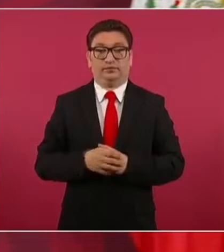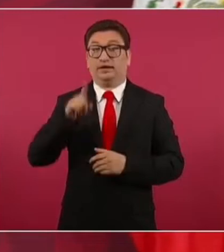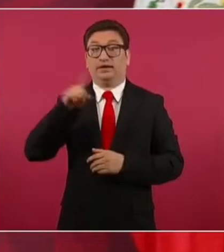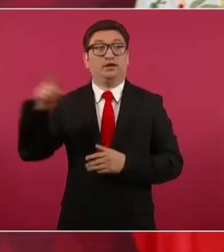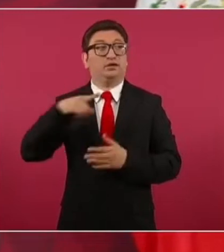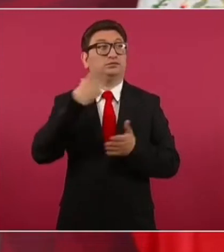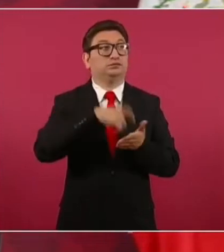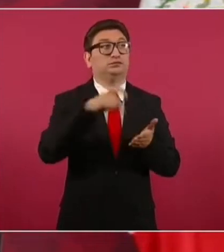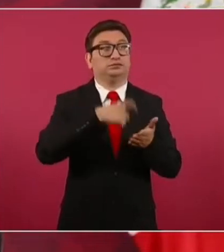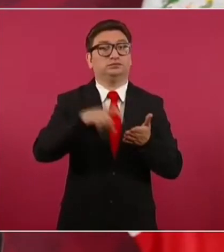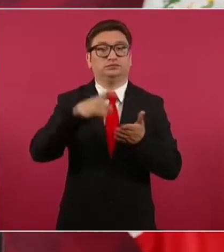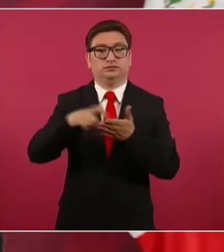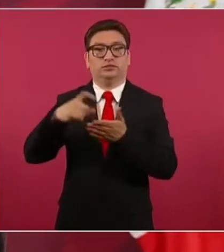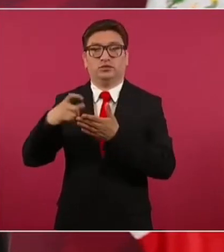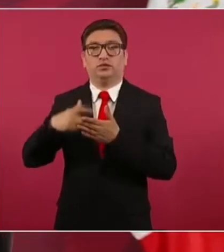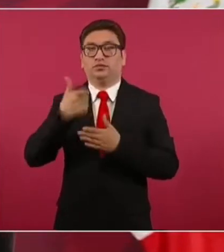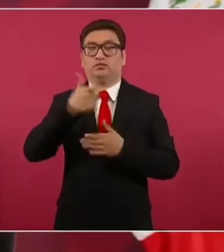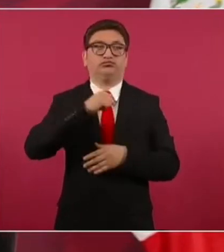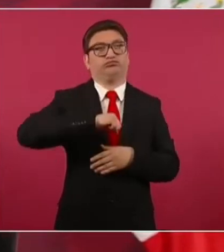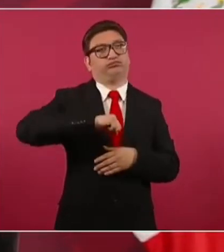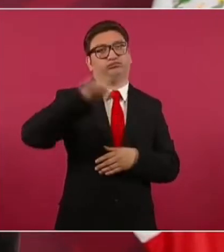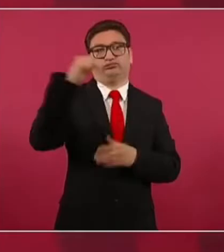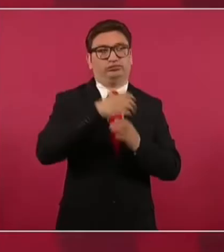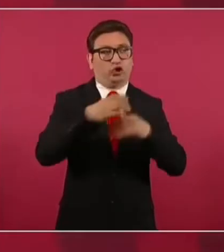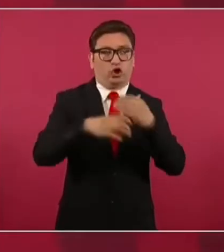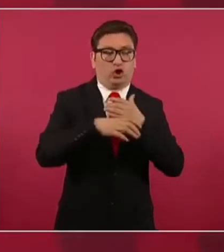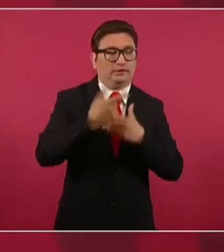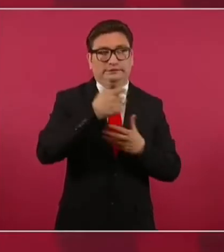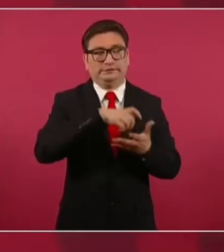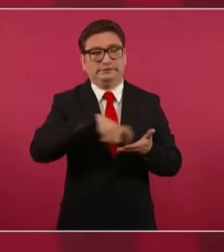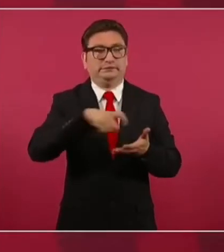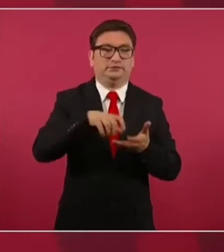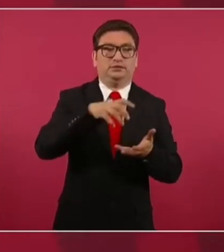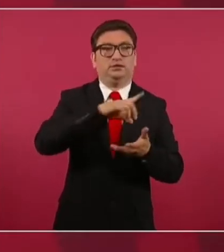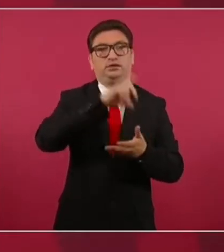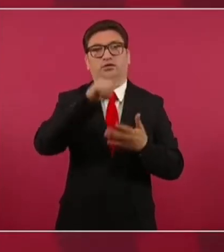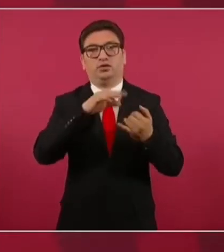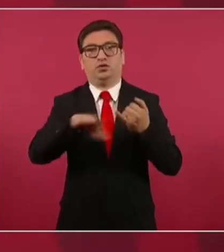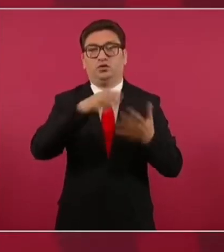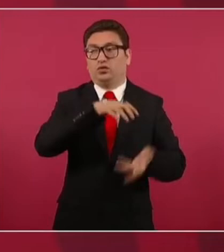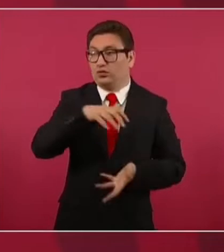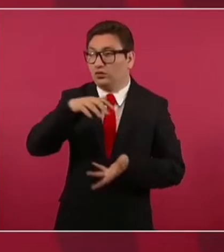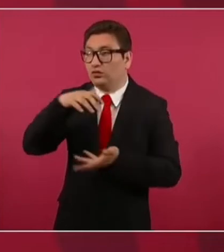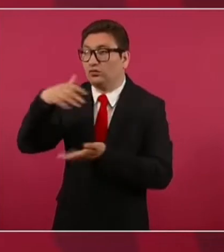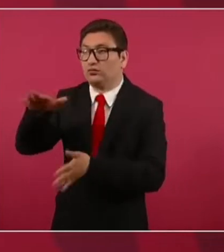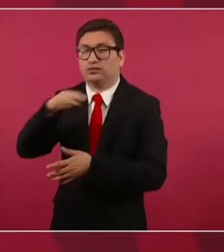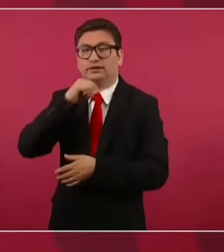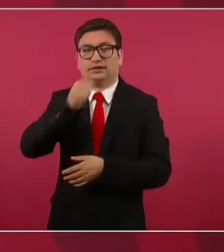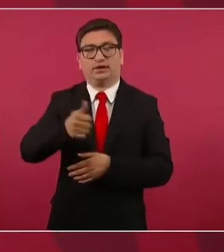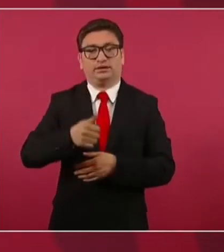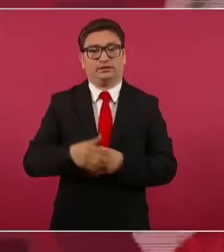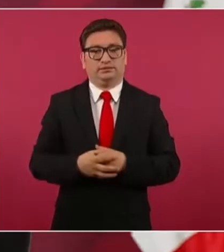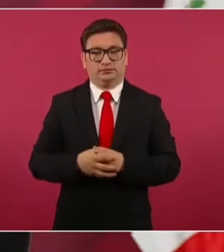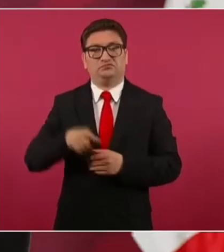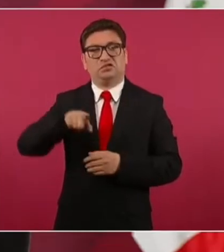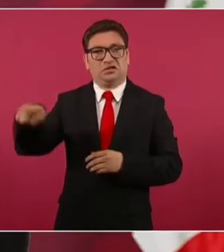compraran a precios elevadísimos las cosas y al final ni les llegaba nada